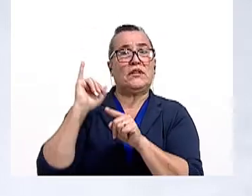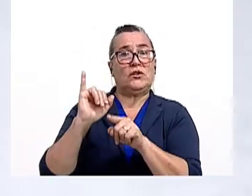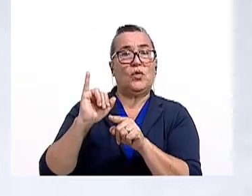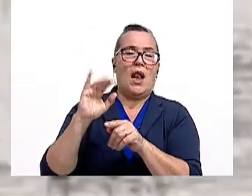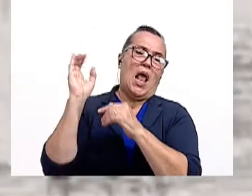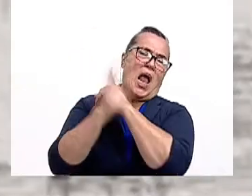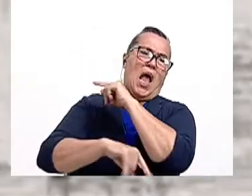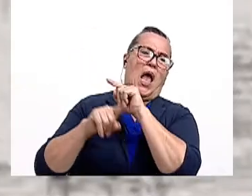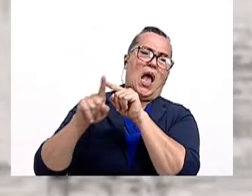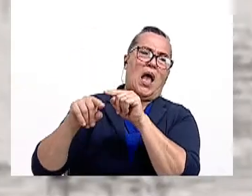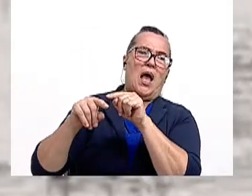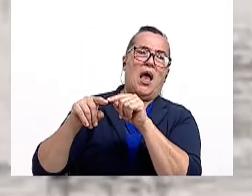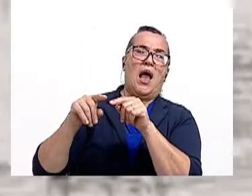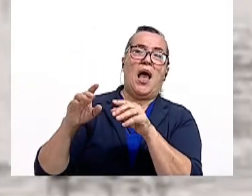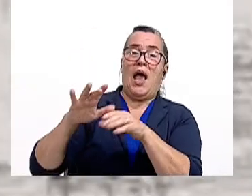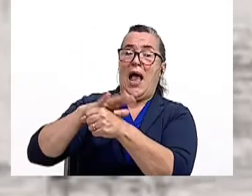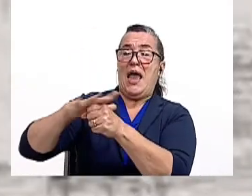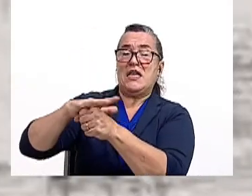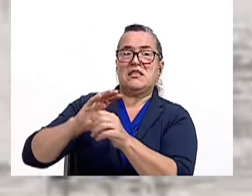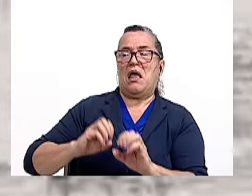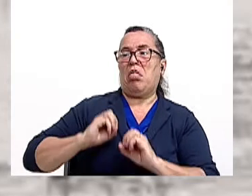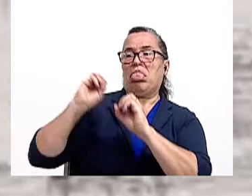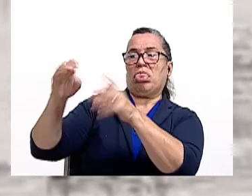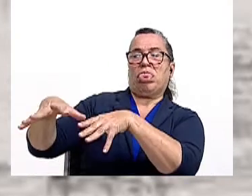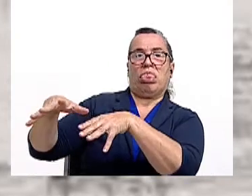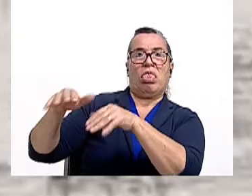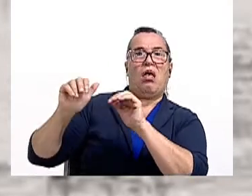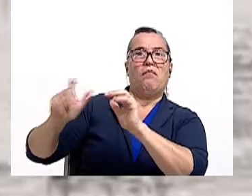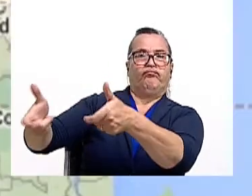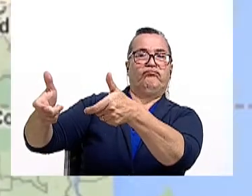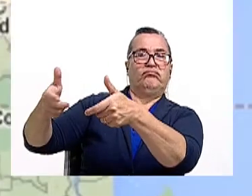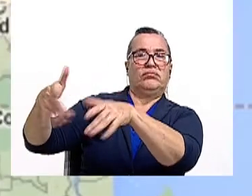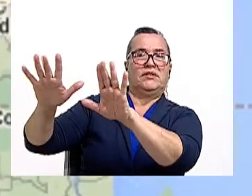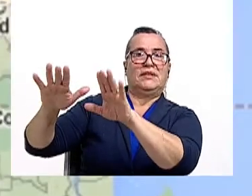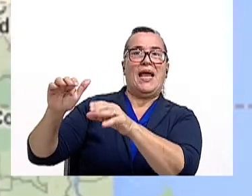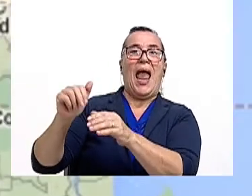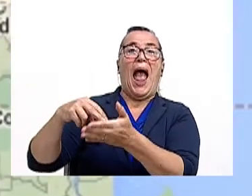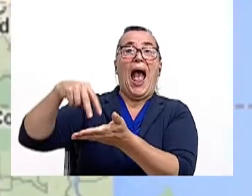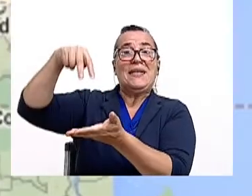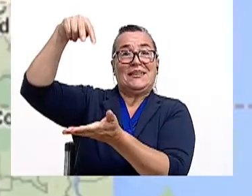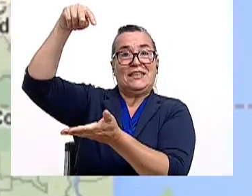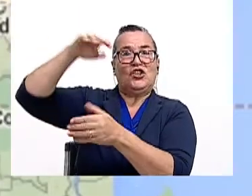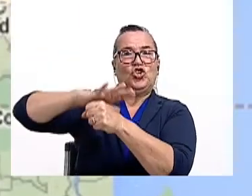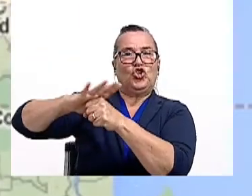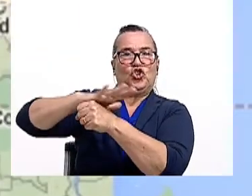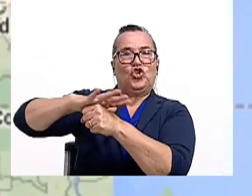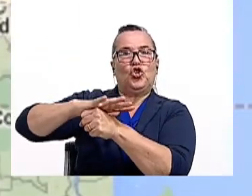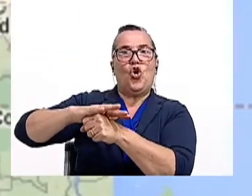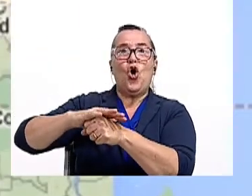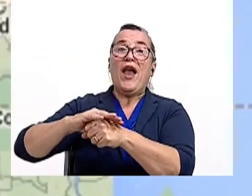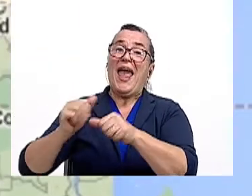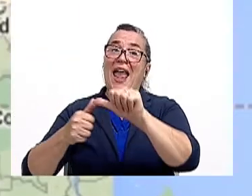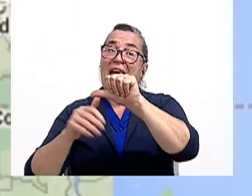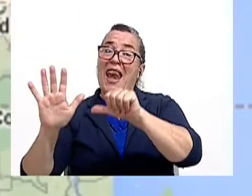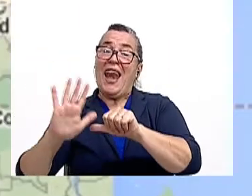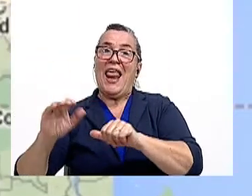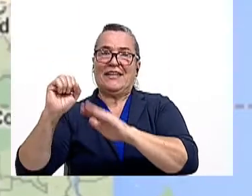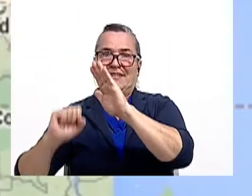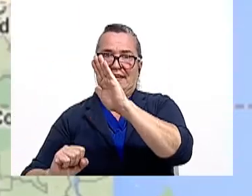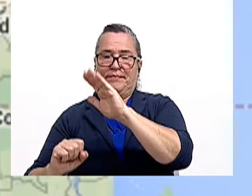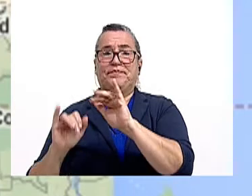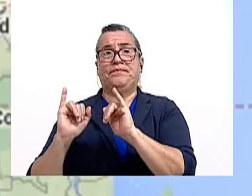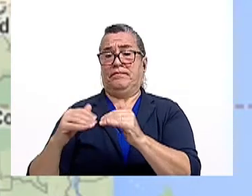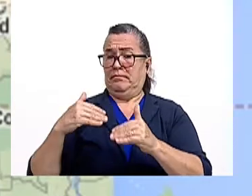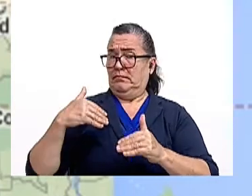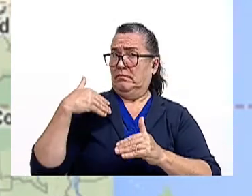y como castigo fue abandonado en la isla Ascensión, en medio del Atlántico Sur. Al año